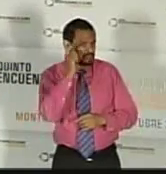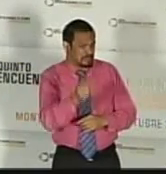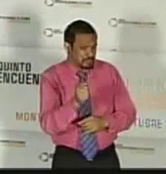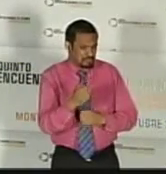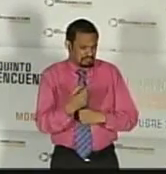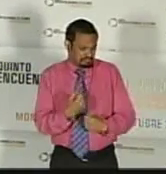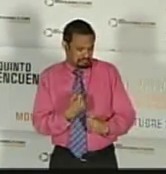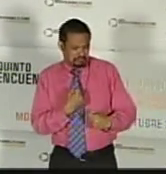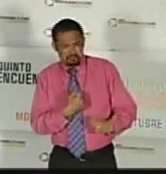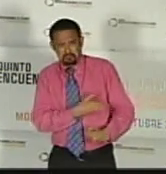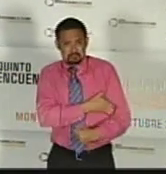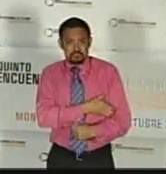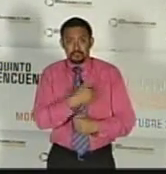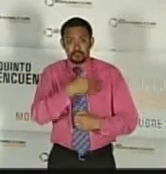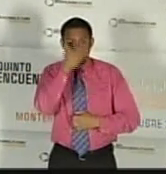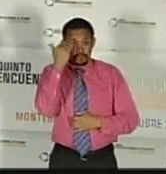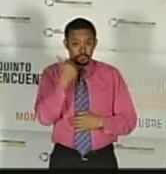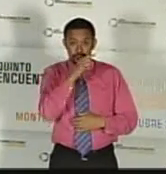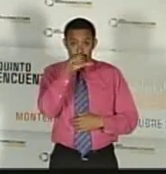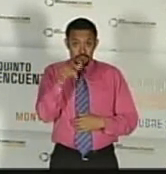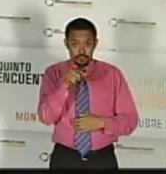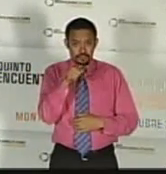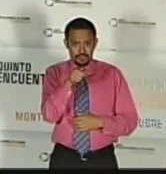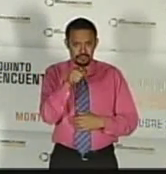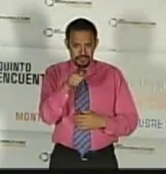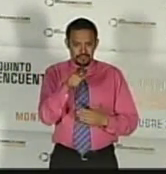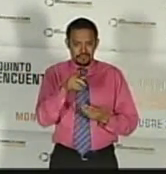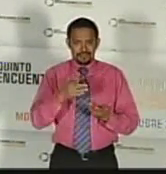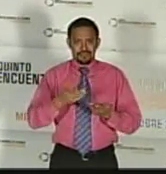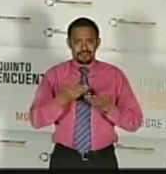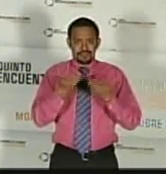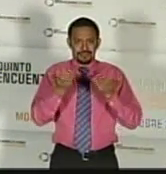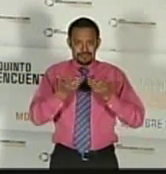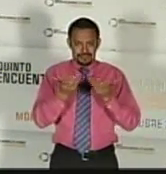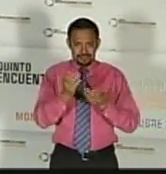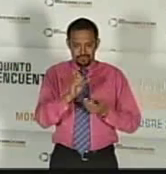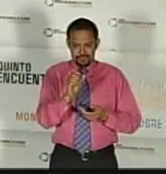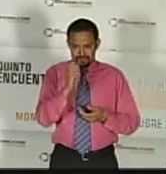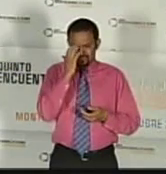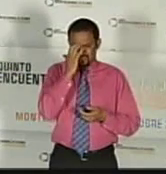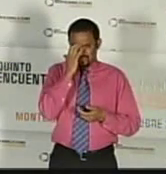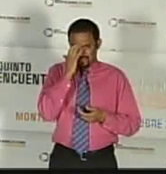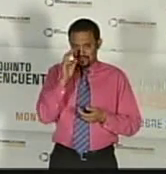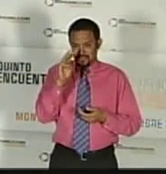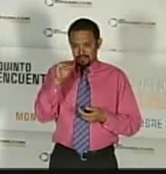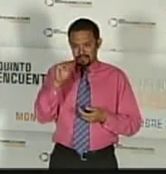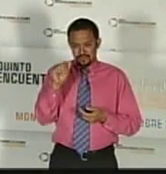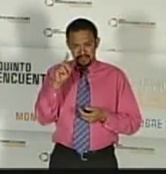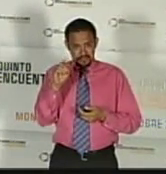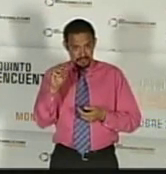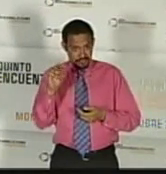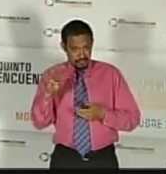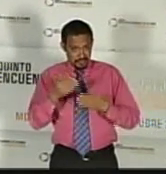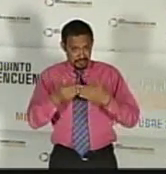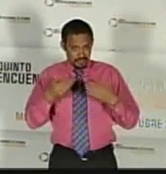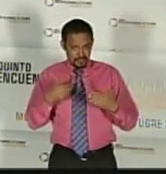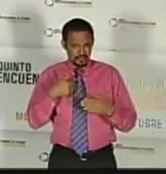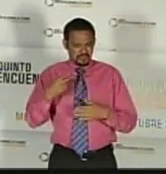en aquel entonces, justo en medio de mi educación, antes de haber conocido a Maslow, empecé a preguntar